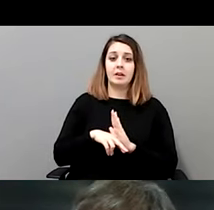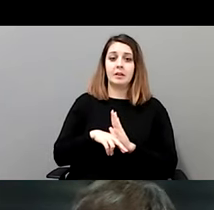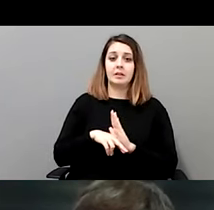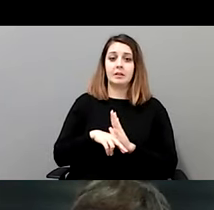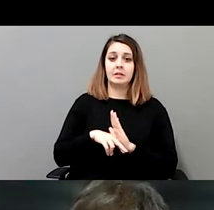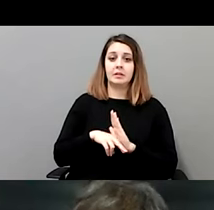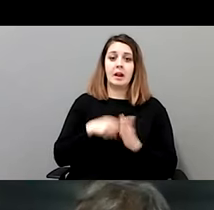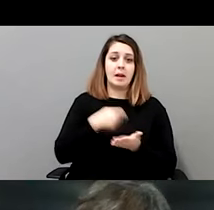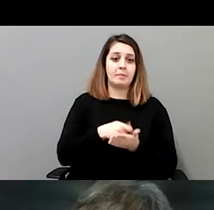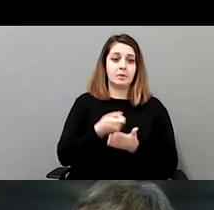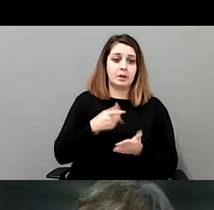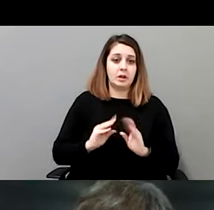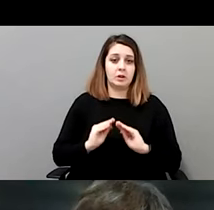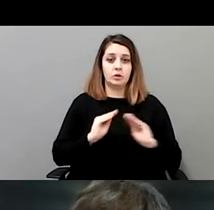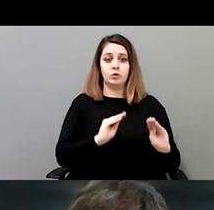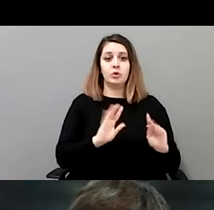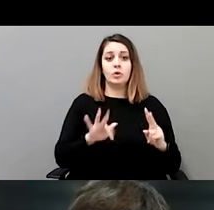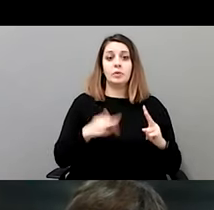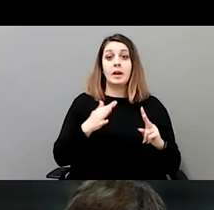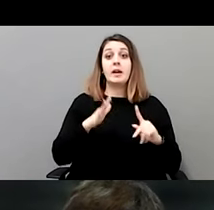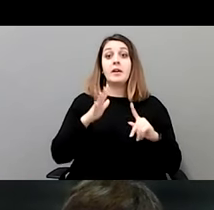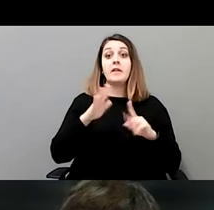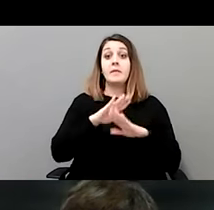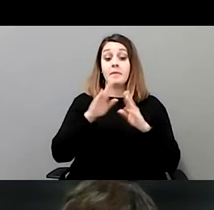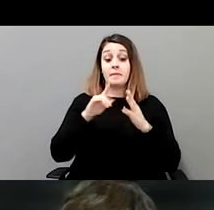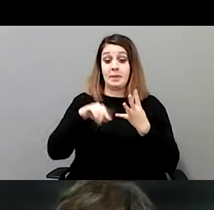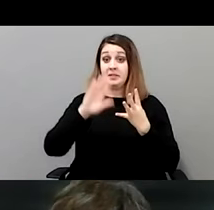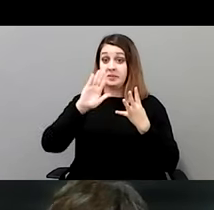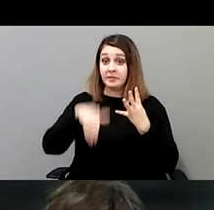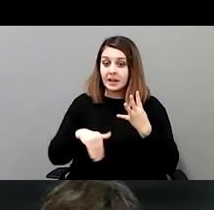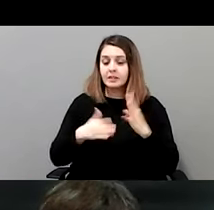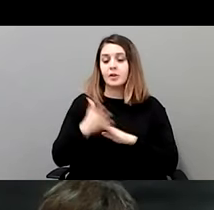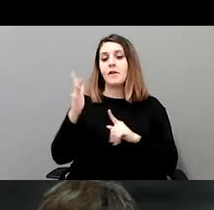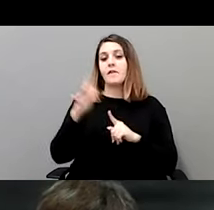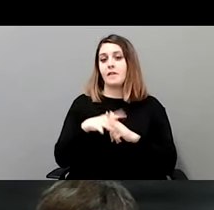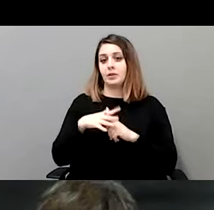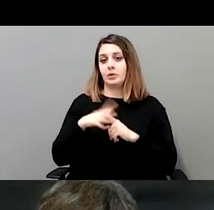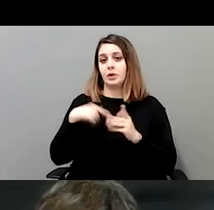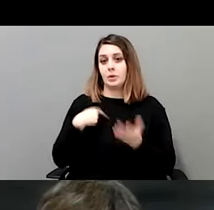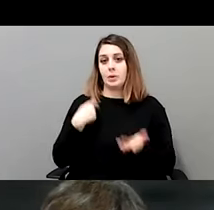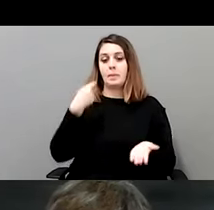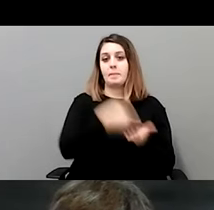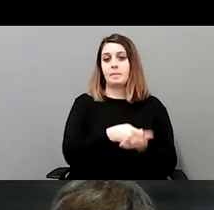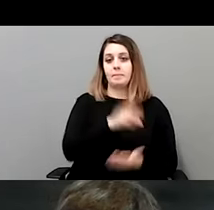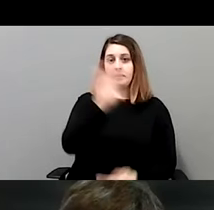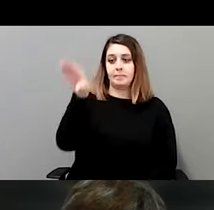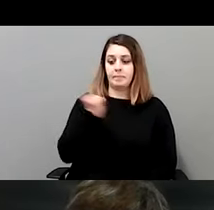mes, factura y yo pago. Inmediatamente cobro la